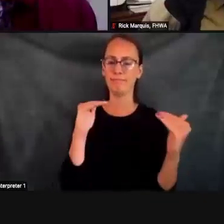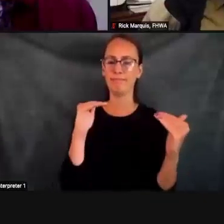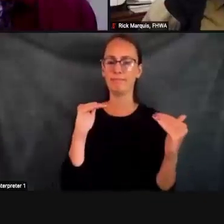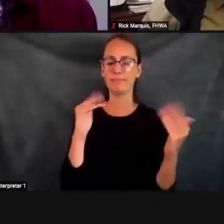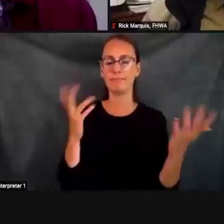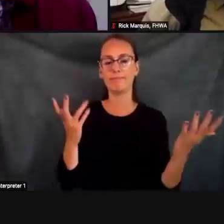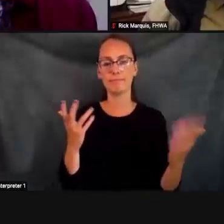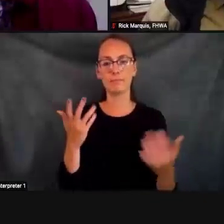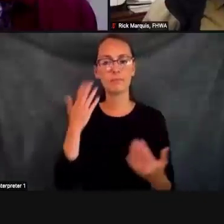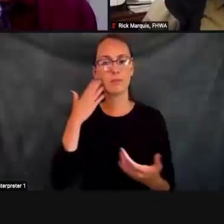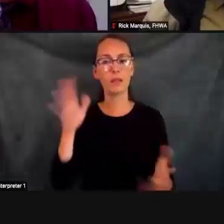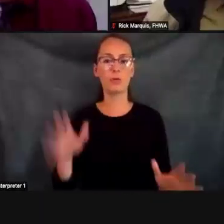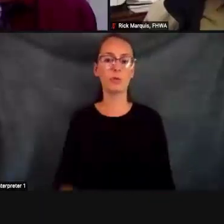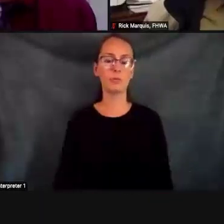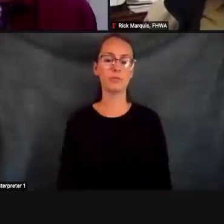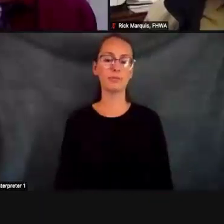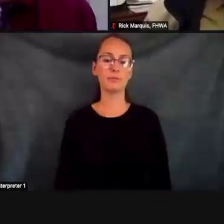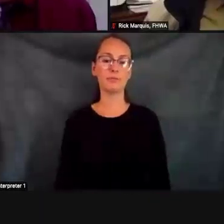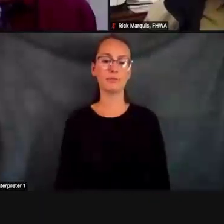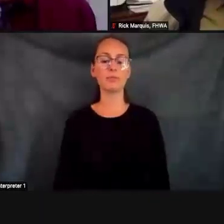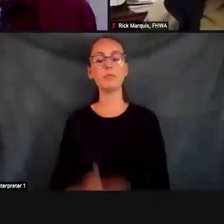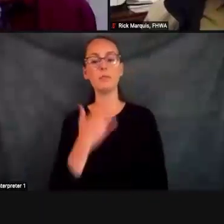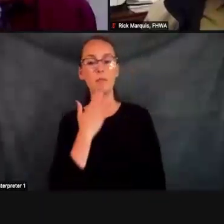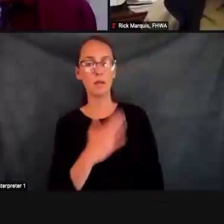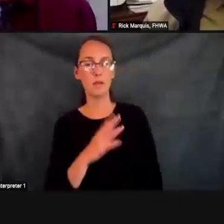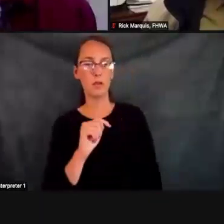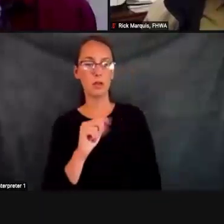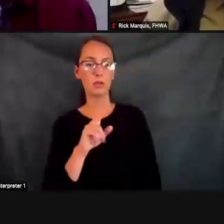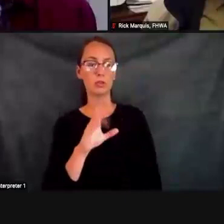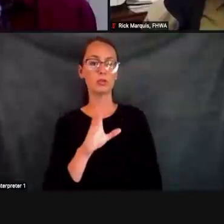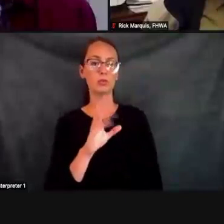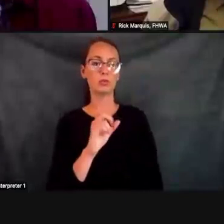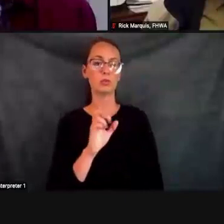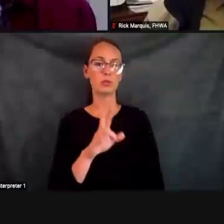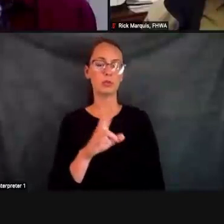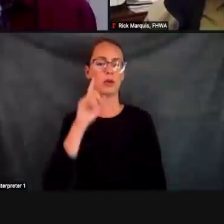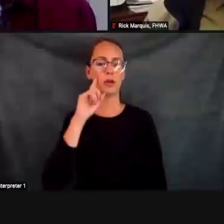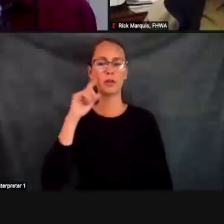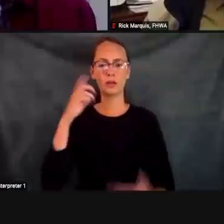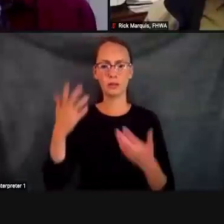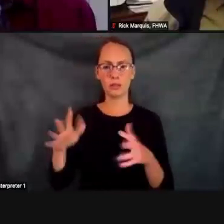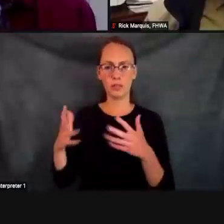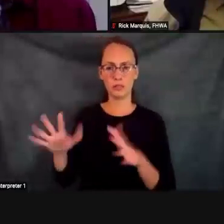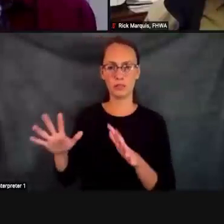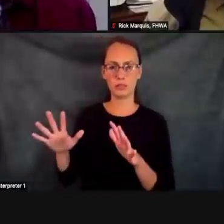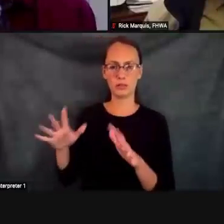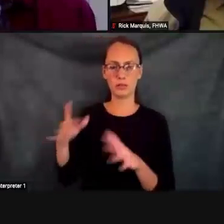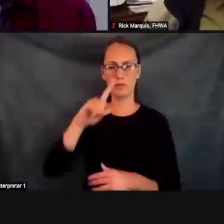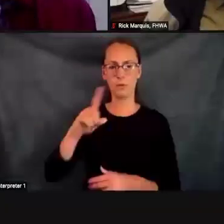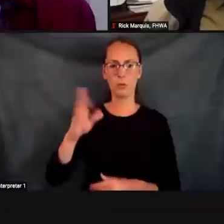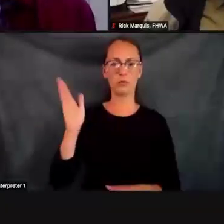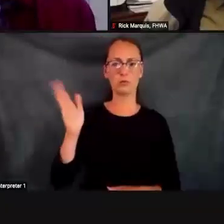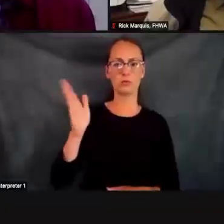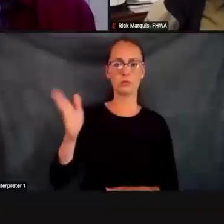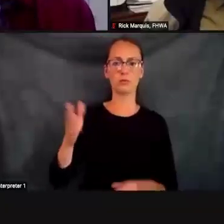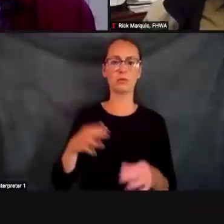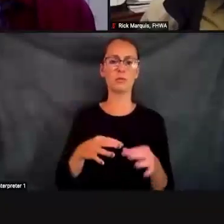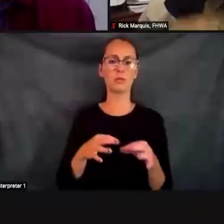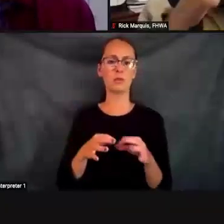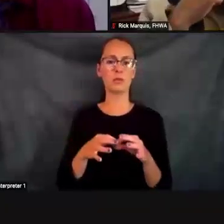ahora. Gracias. Gracias, señor Tucker. Me parece que hemos llegado a la fin de la